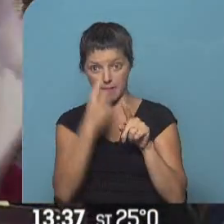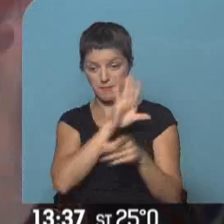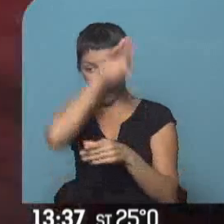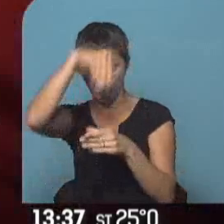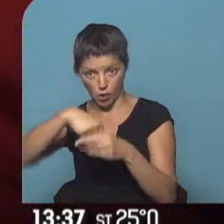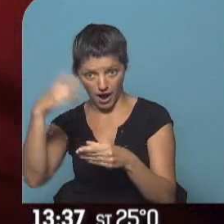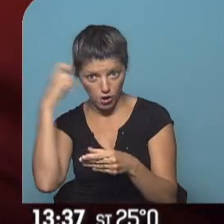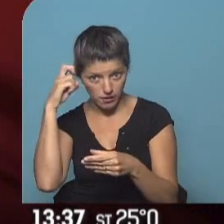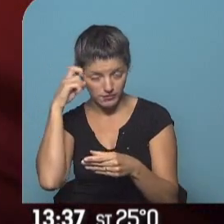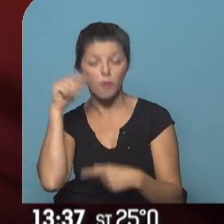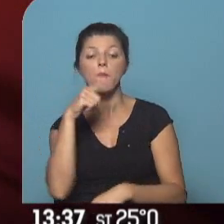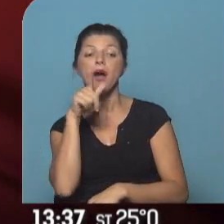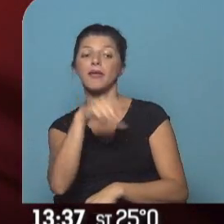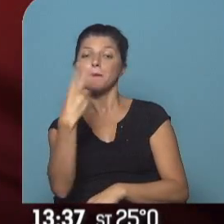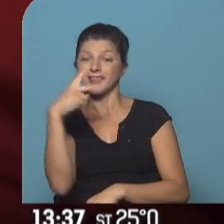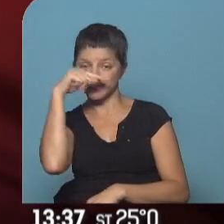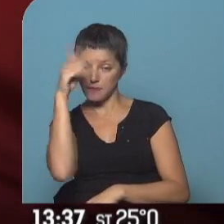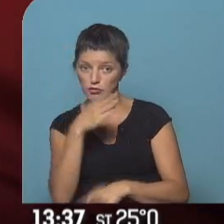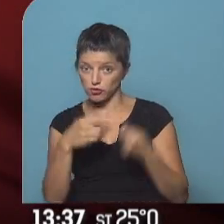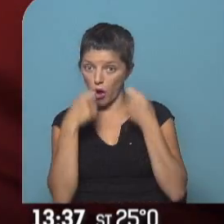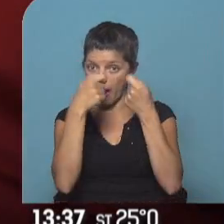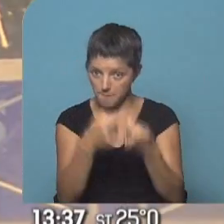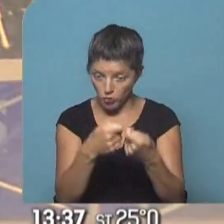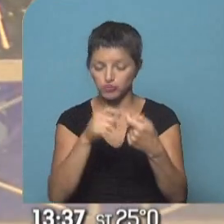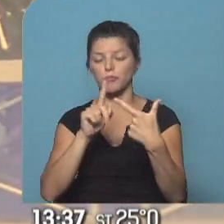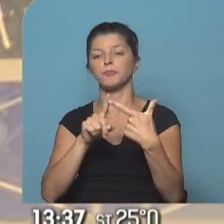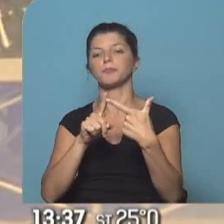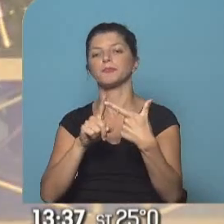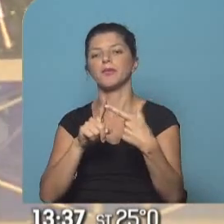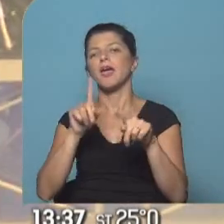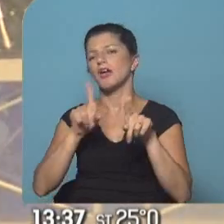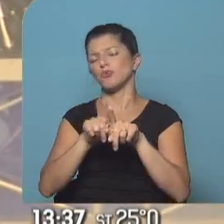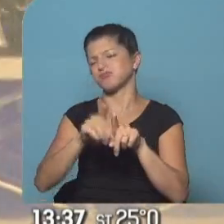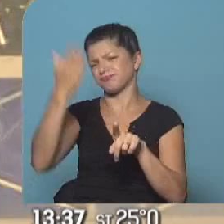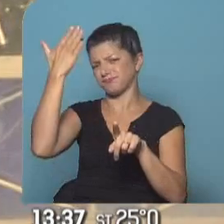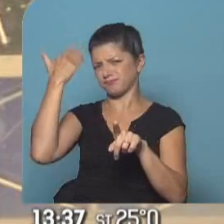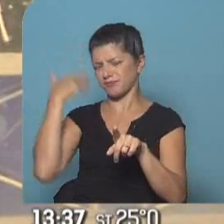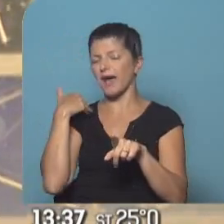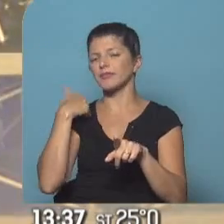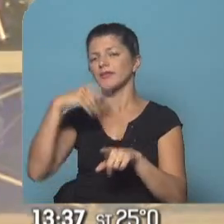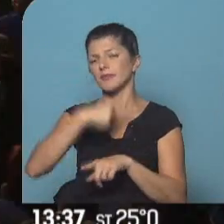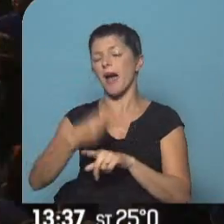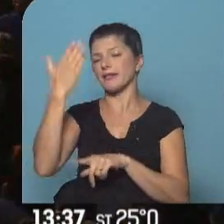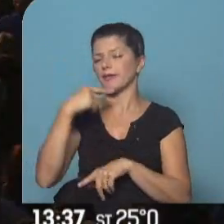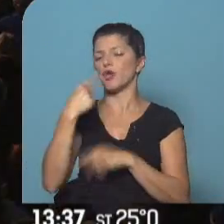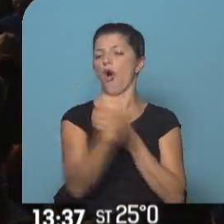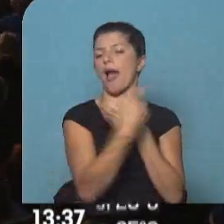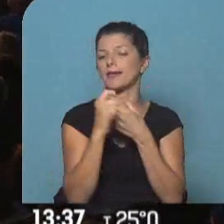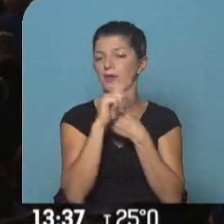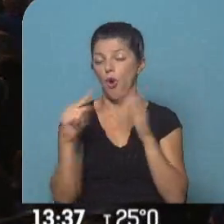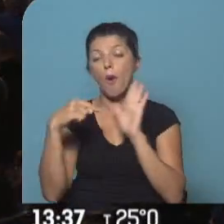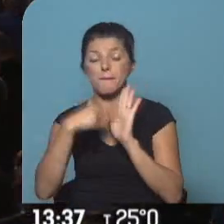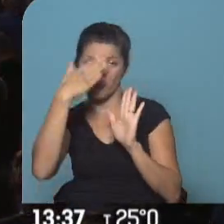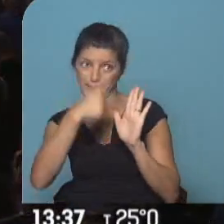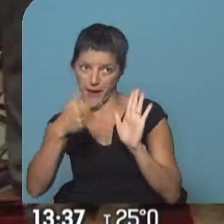los sondeos con el 27% de los votos. Contrario en sus inicios a celebrar alianzas, en las últimas semanas su líder, Luigi Di